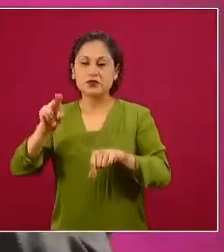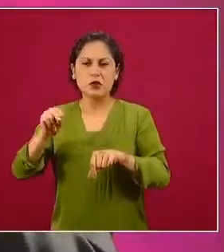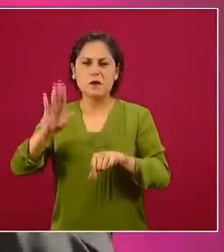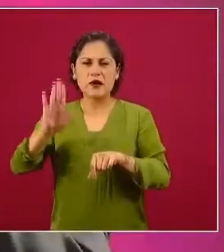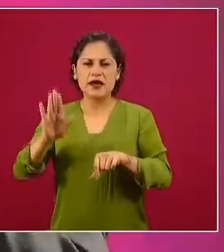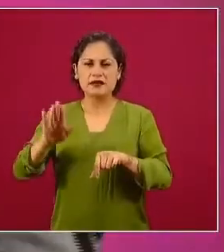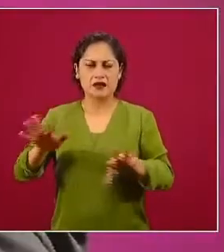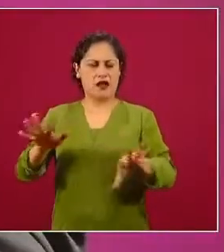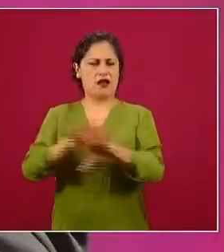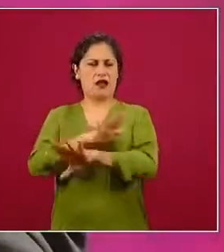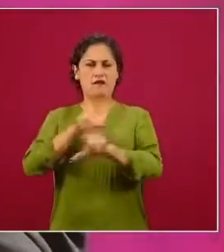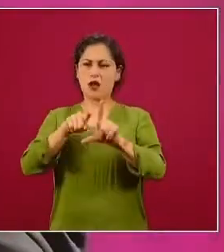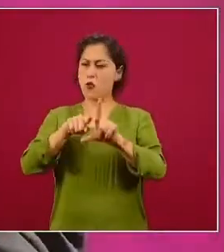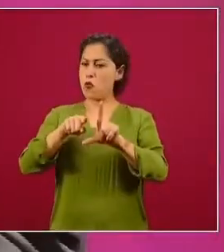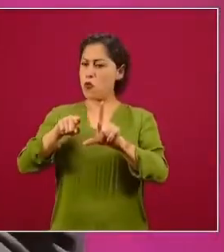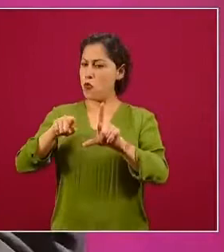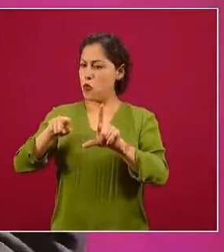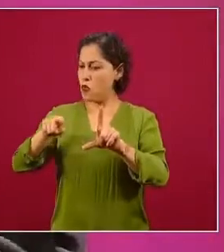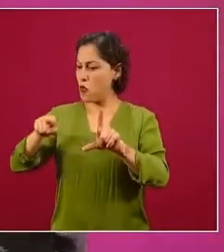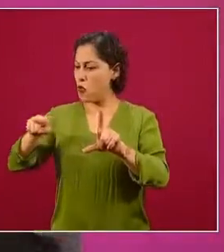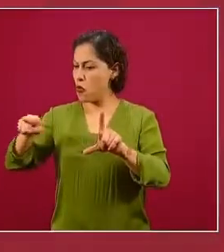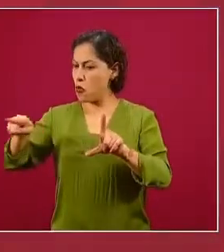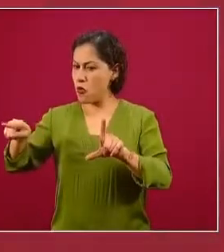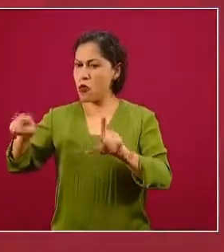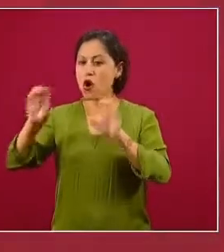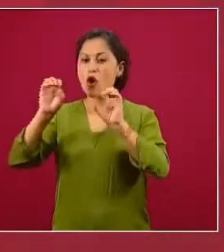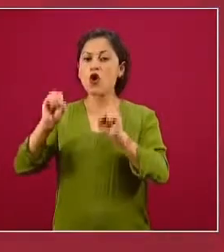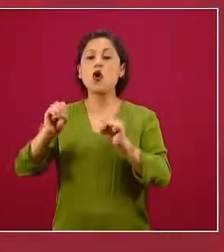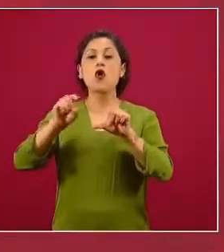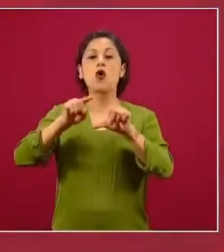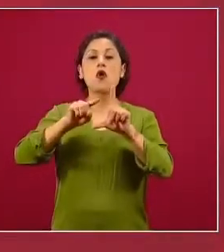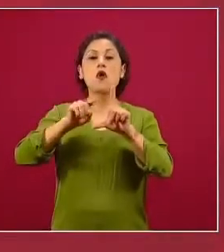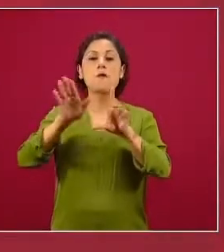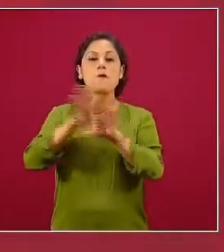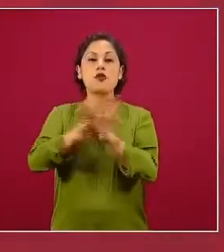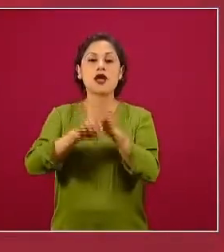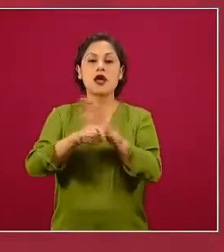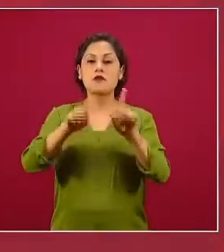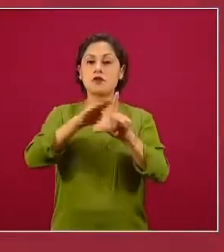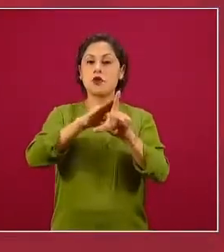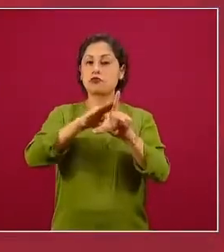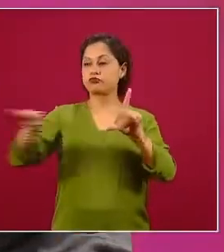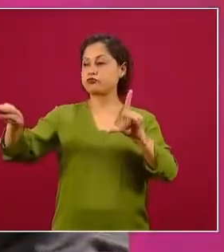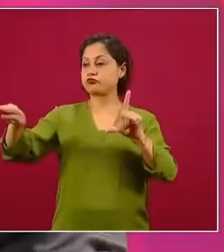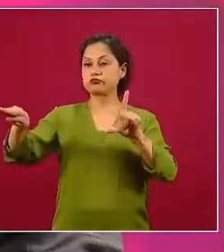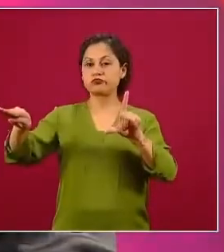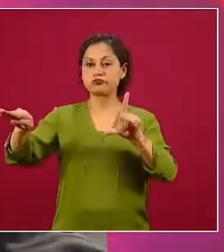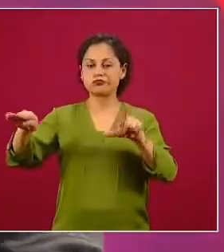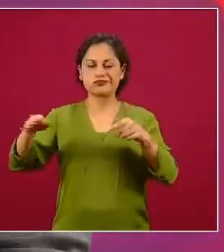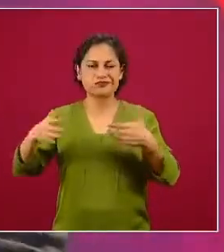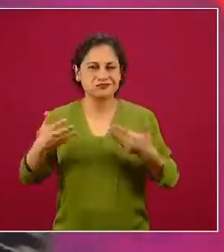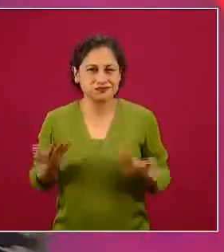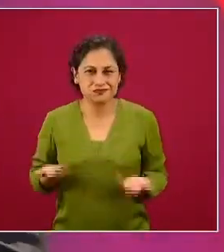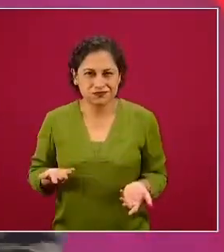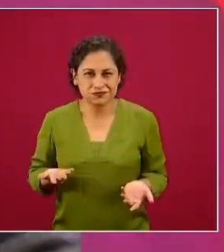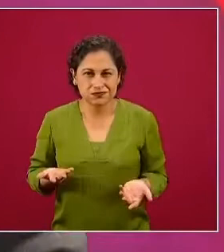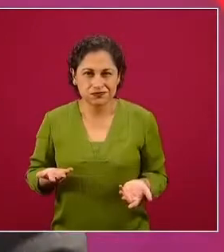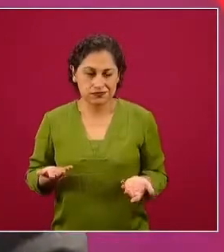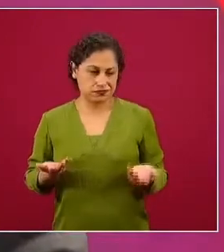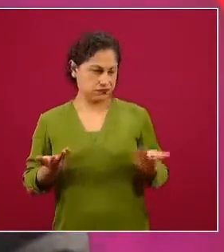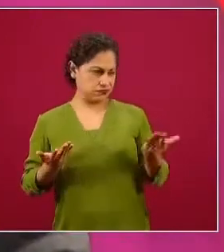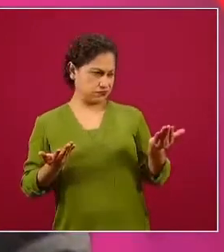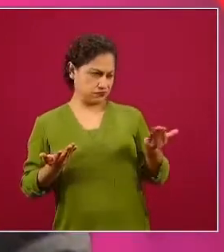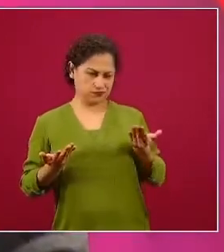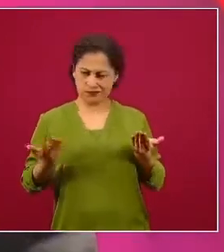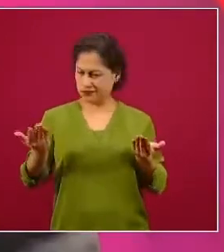parejita, o de repente es como si lo hubieran hecho así con un cuchillo y ya no tiene un crecimiento